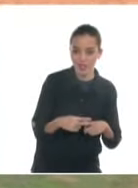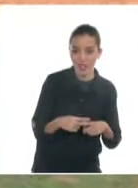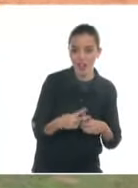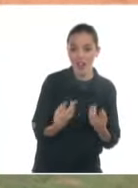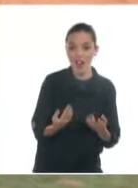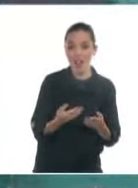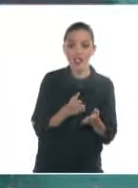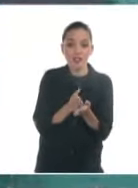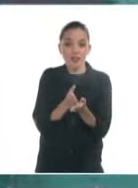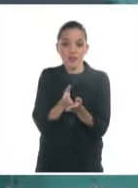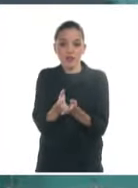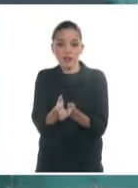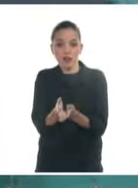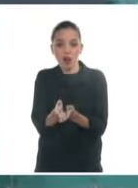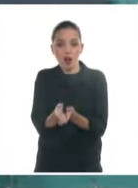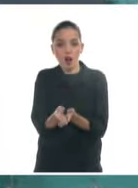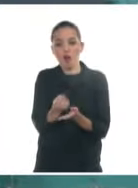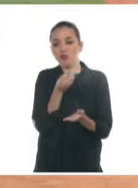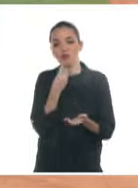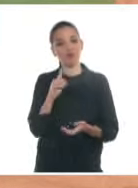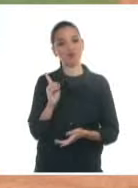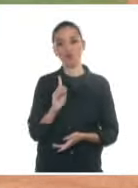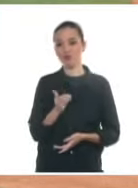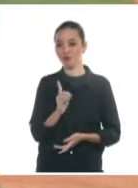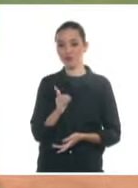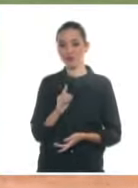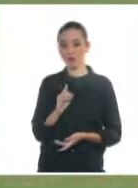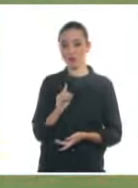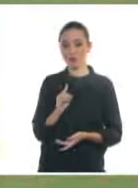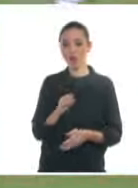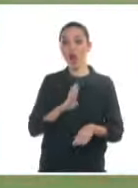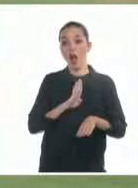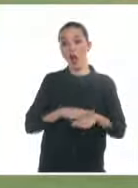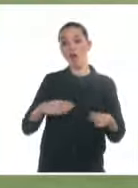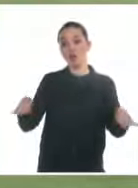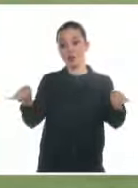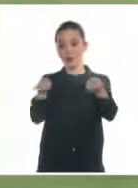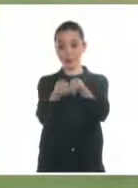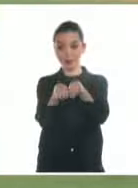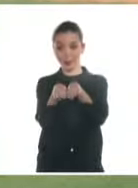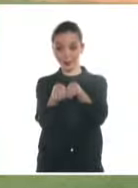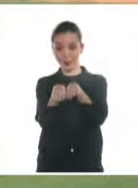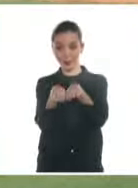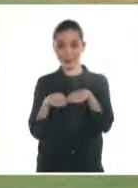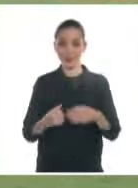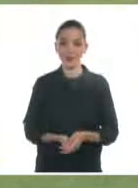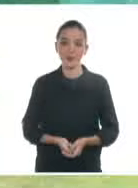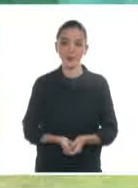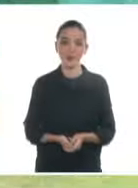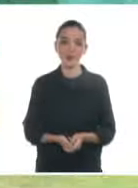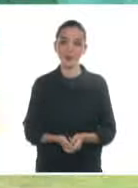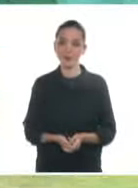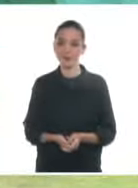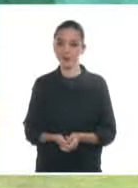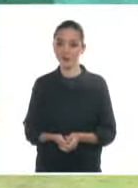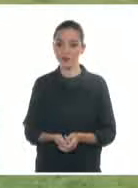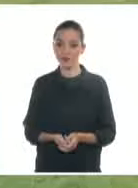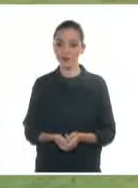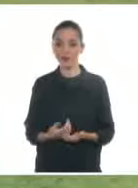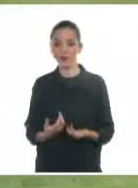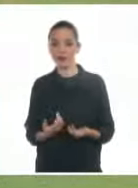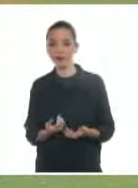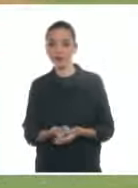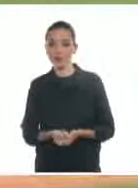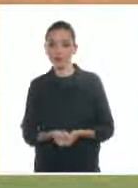visitantes empataron. Y en regla Chile, los sureños consiguieron anotar una carrera y los visitantes ripostaron con 2 carreras. En